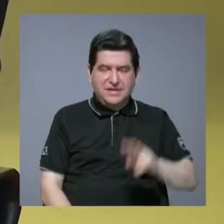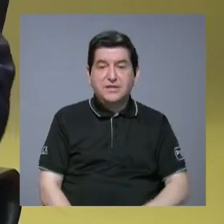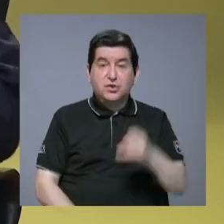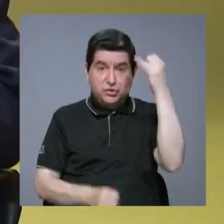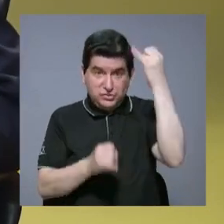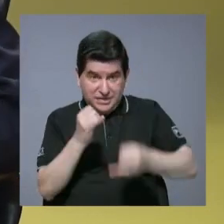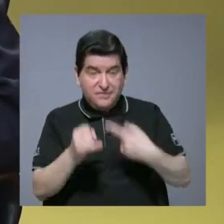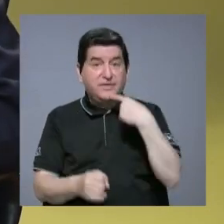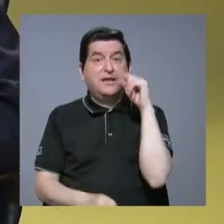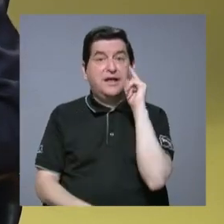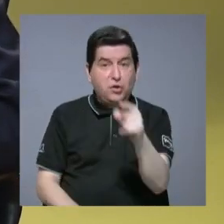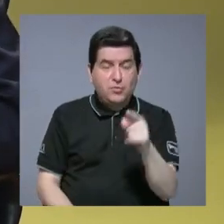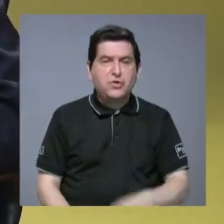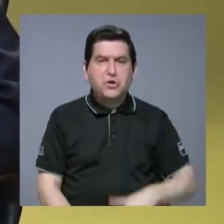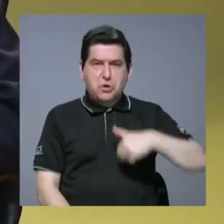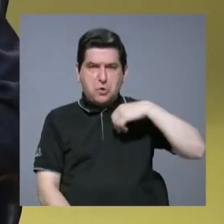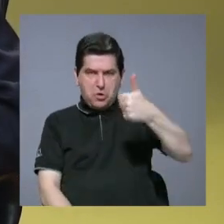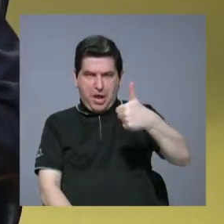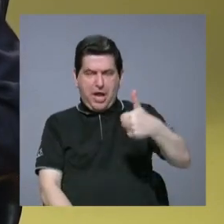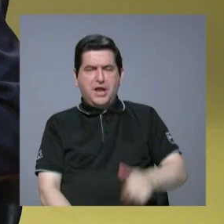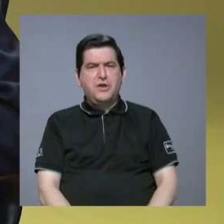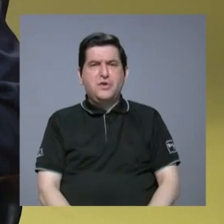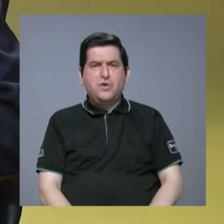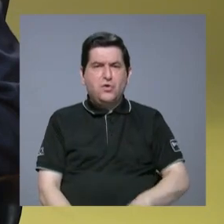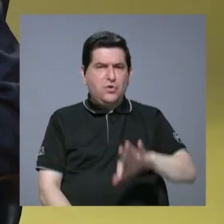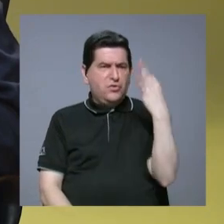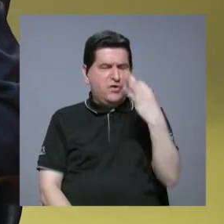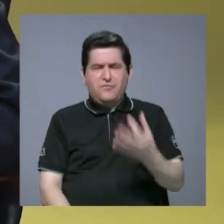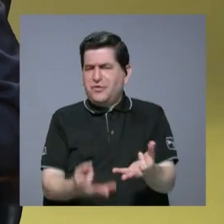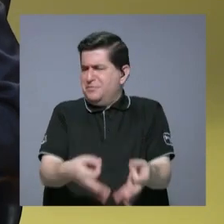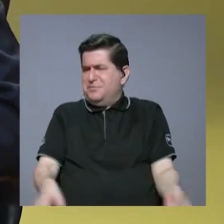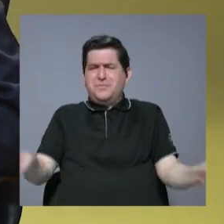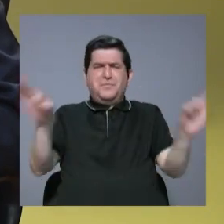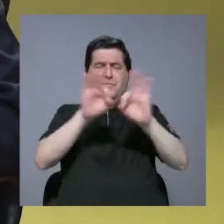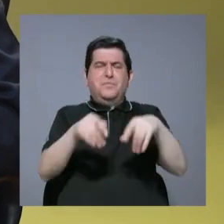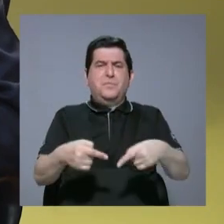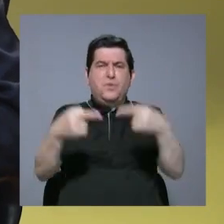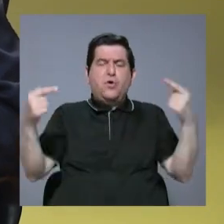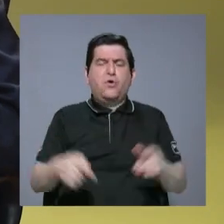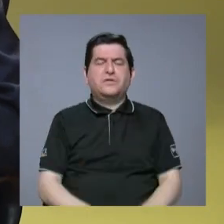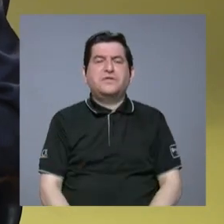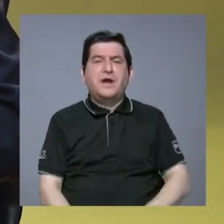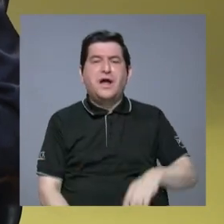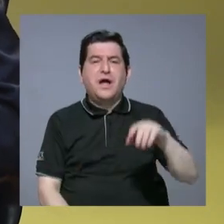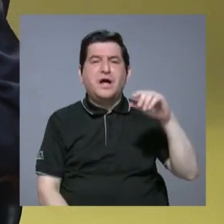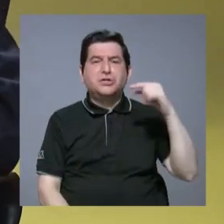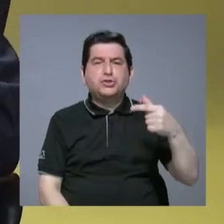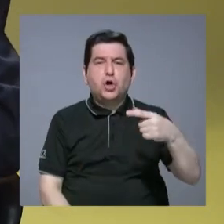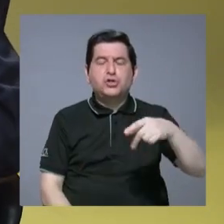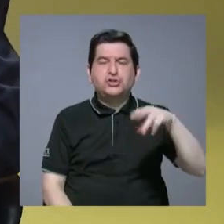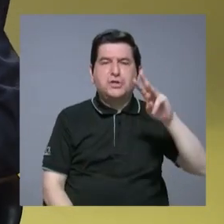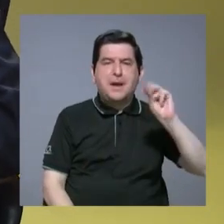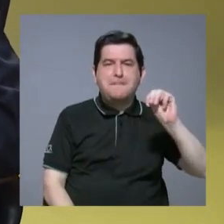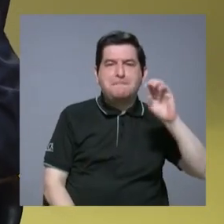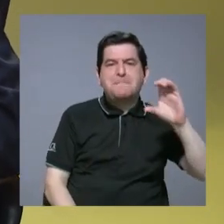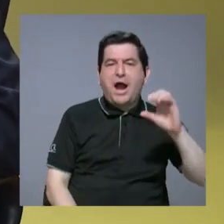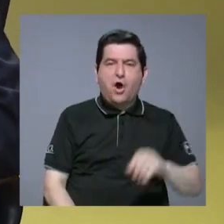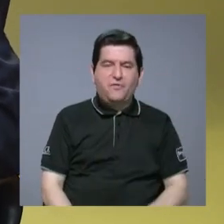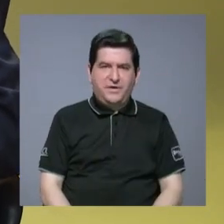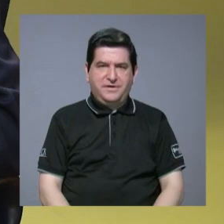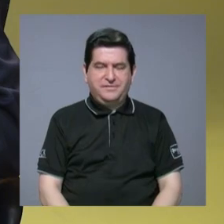finalmente, como usted dijo, él ganó arrolladoramente sobre George McGovern, ¿sí? un